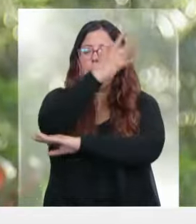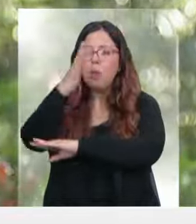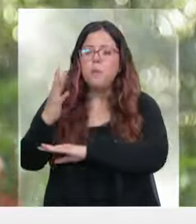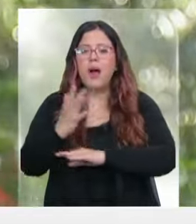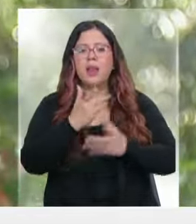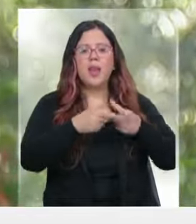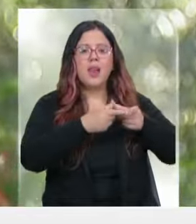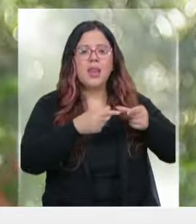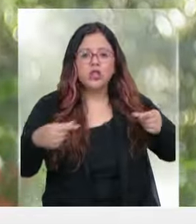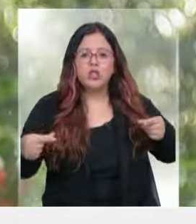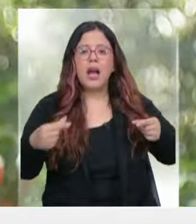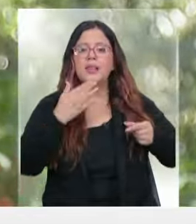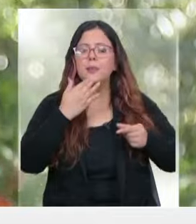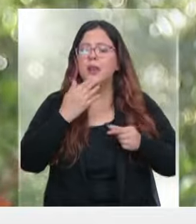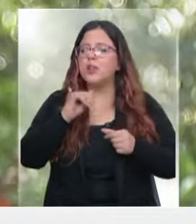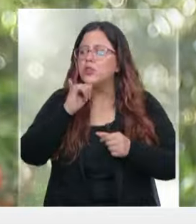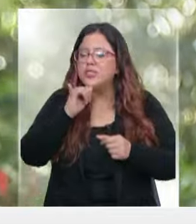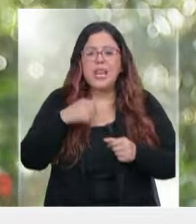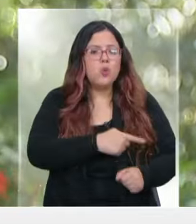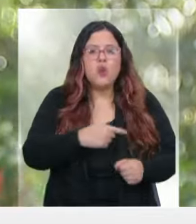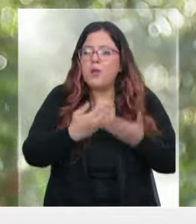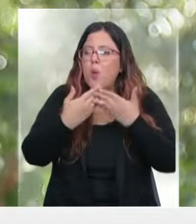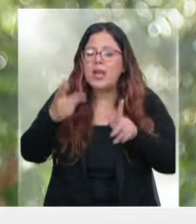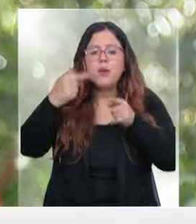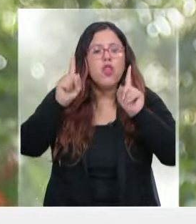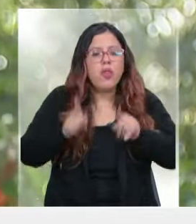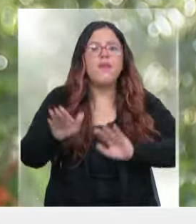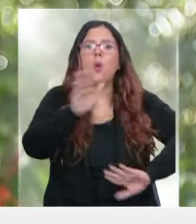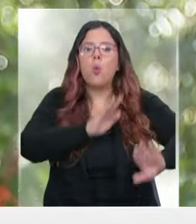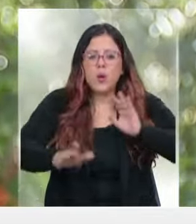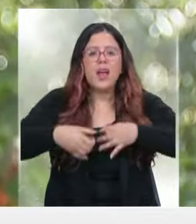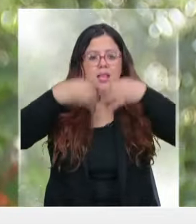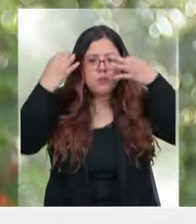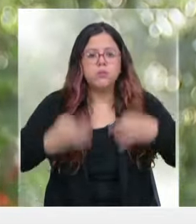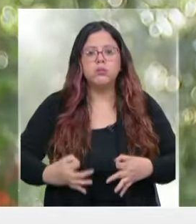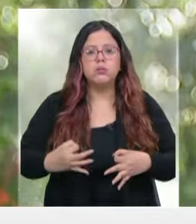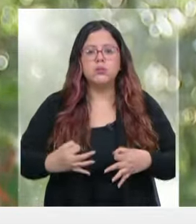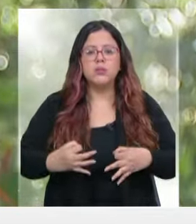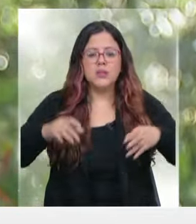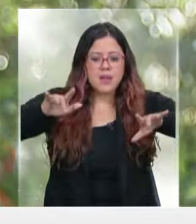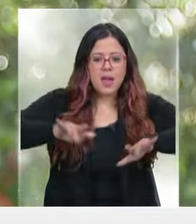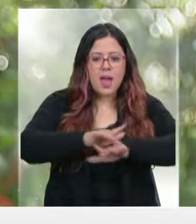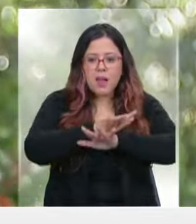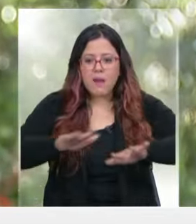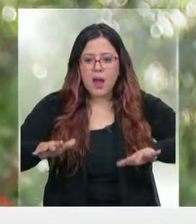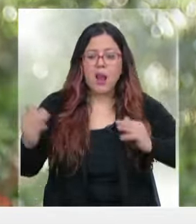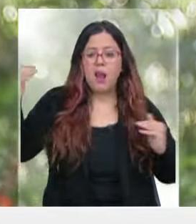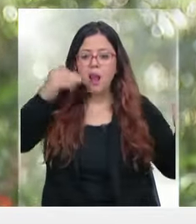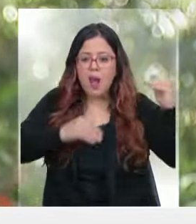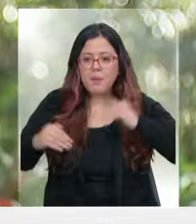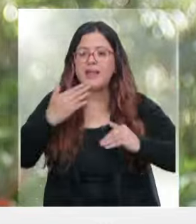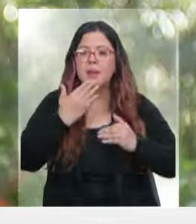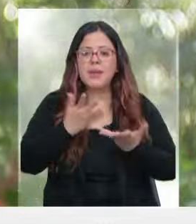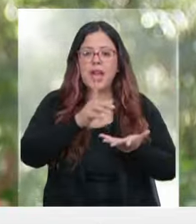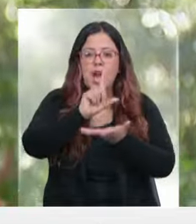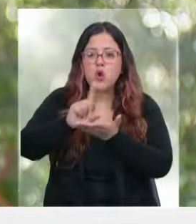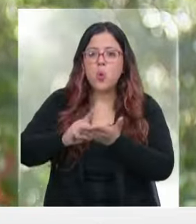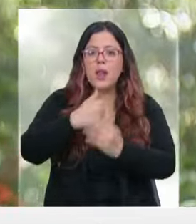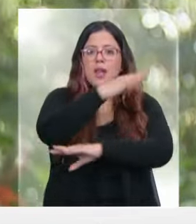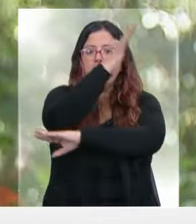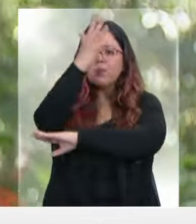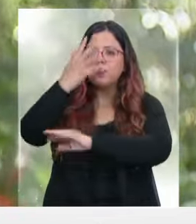deuda de Chile con Quintero, no sé, pónganle un nombre, pero debe protegerse integralmente el área marina, la playa y los humedales bajo un solo